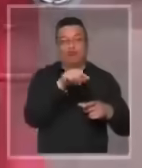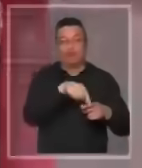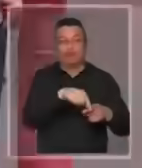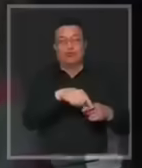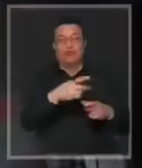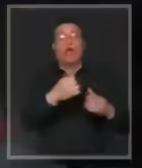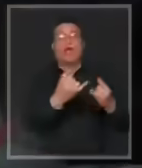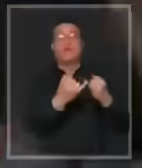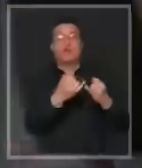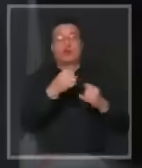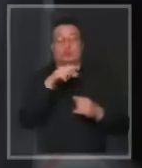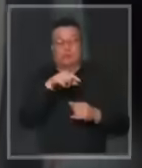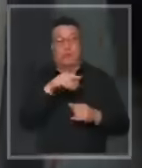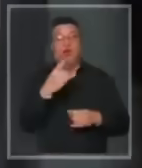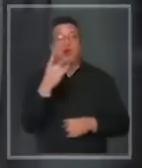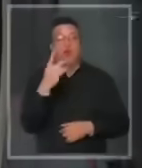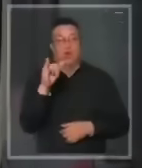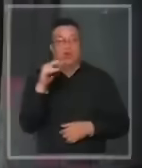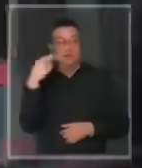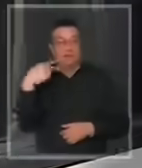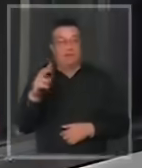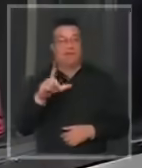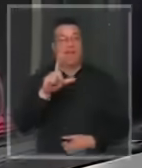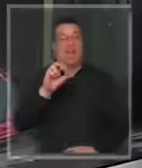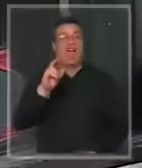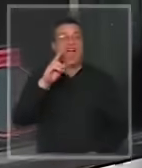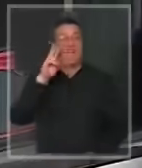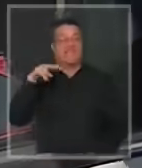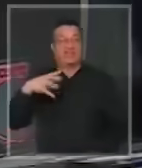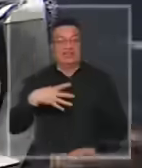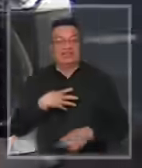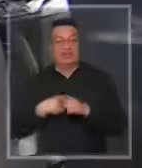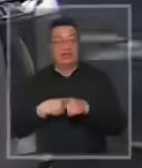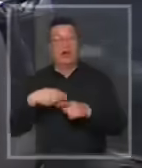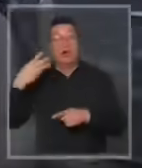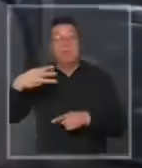Investigación que salpica al UDI Joaquín Lavín León, quien este martes no llegó al Congreso.